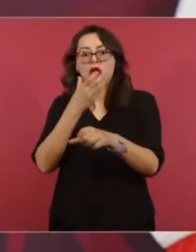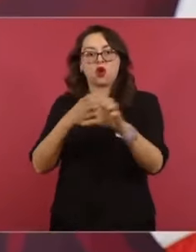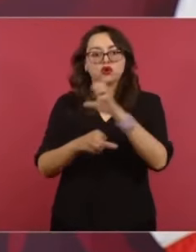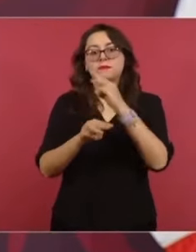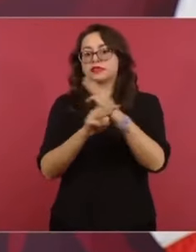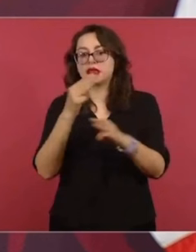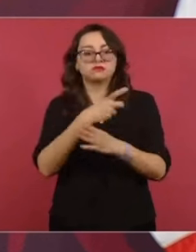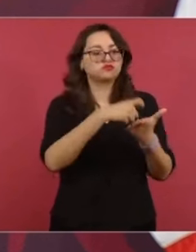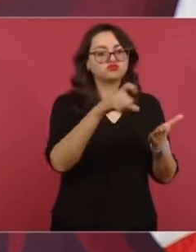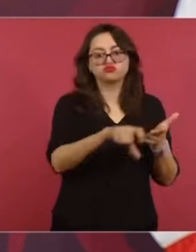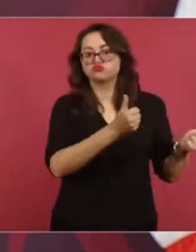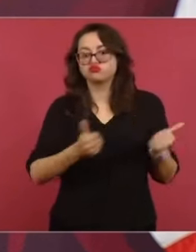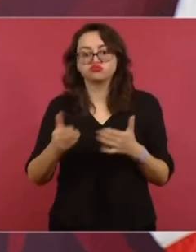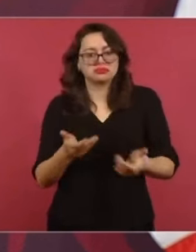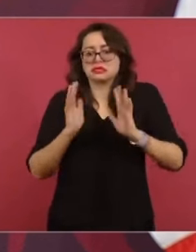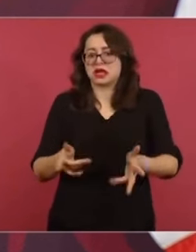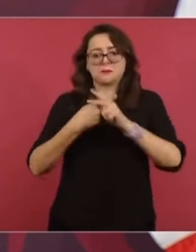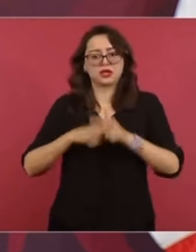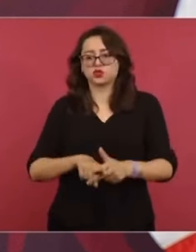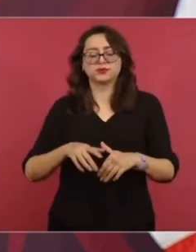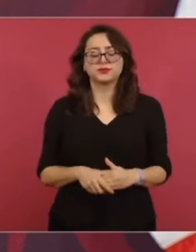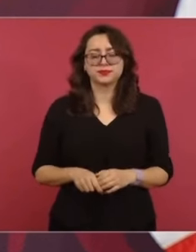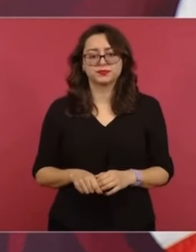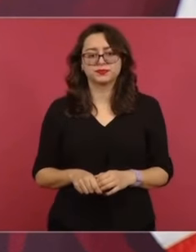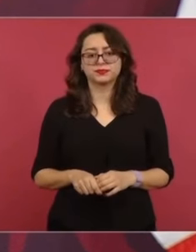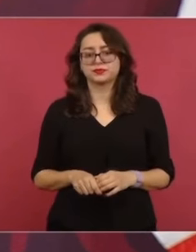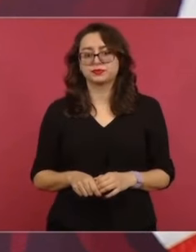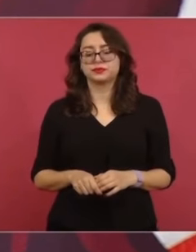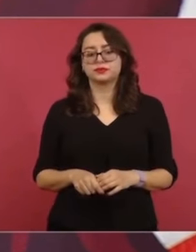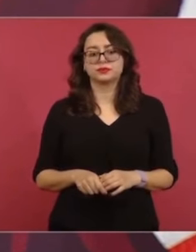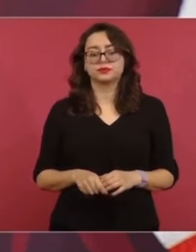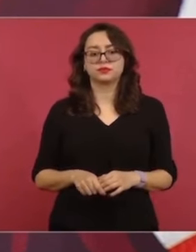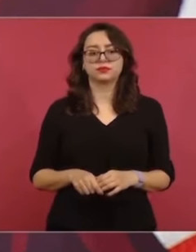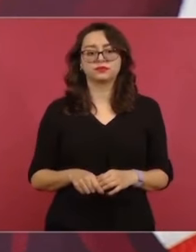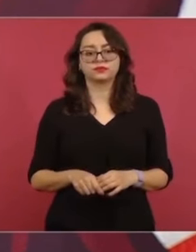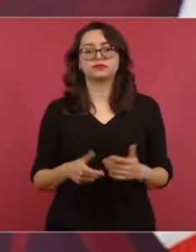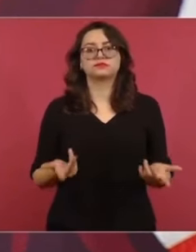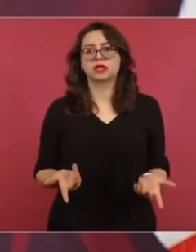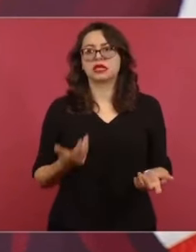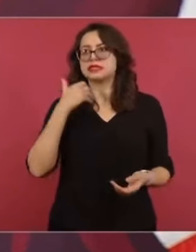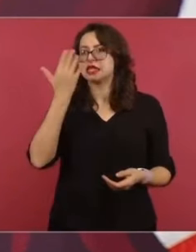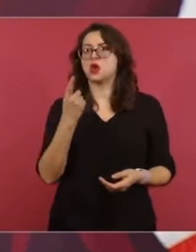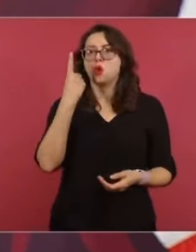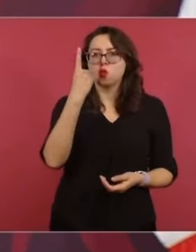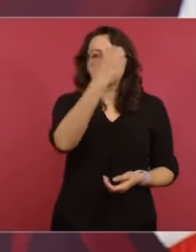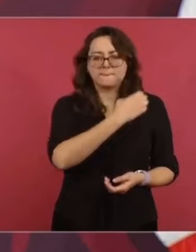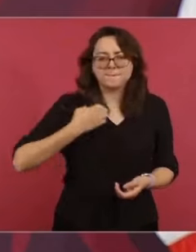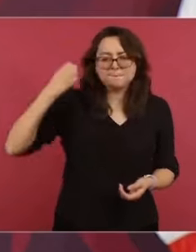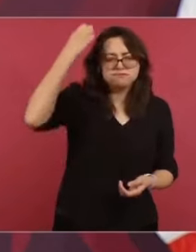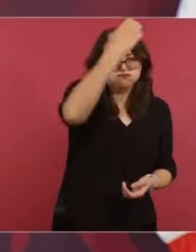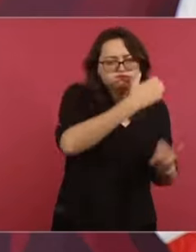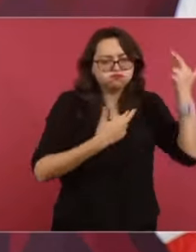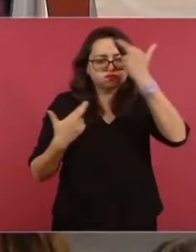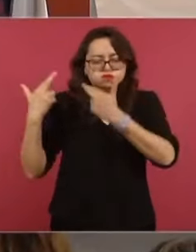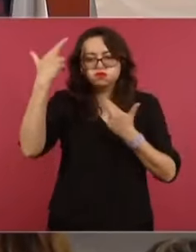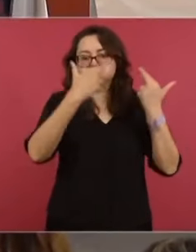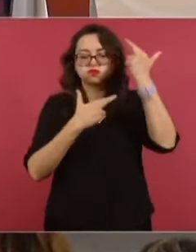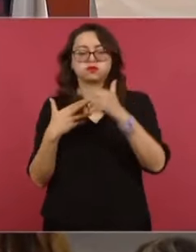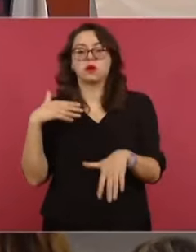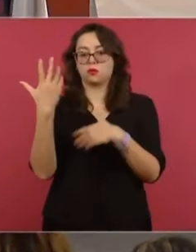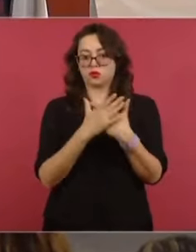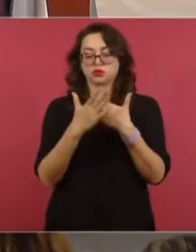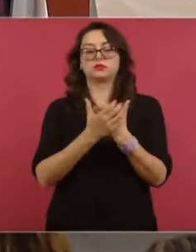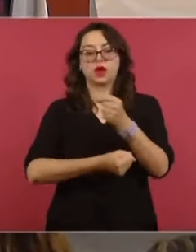equipando ya es un proceso queremos eh hacer una evaluación y esperemos que ya para entonces se tenga un servicio de